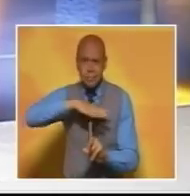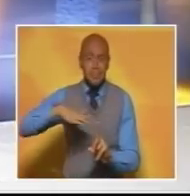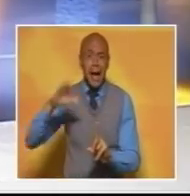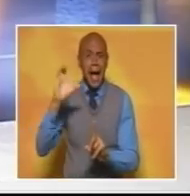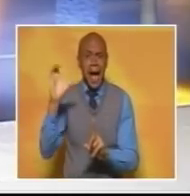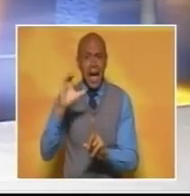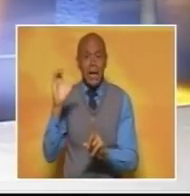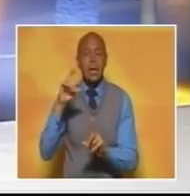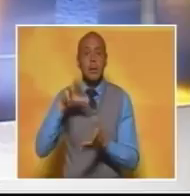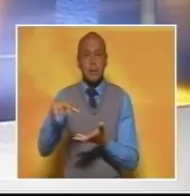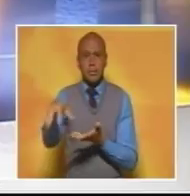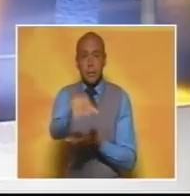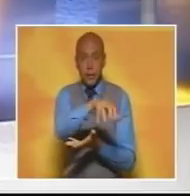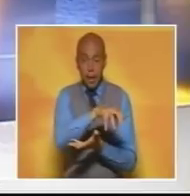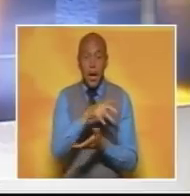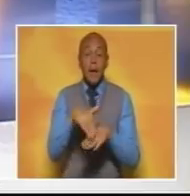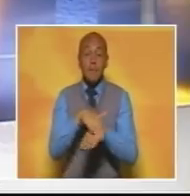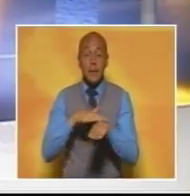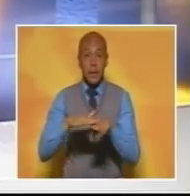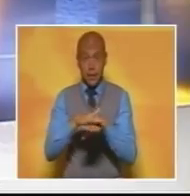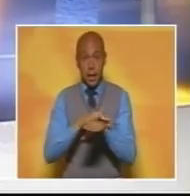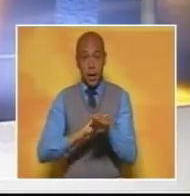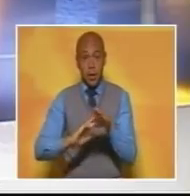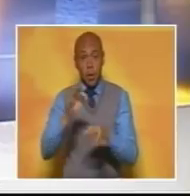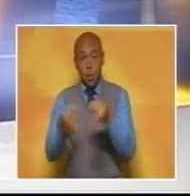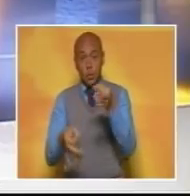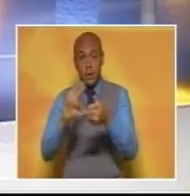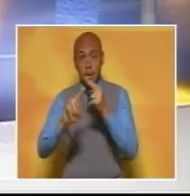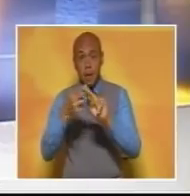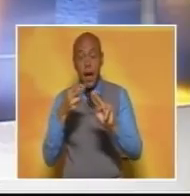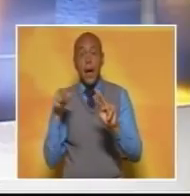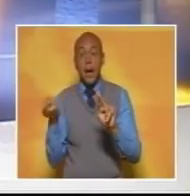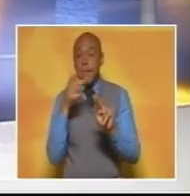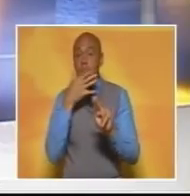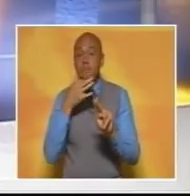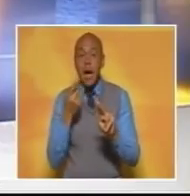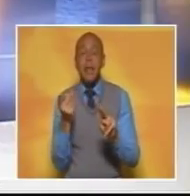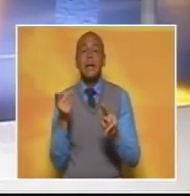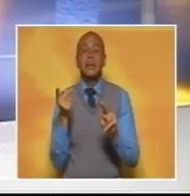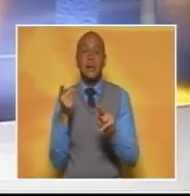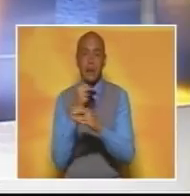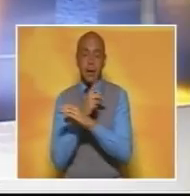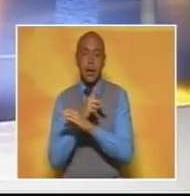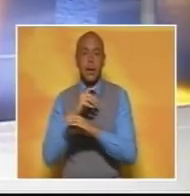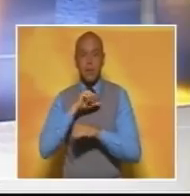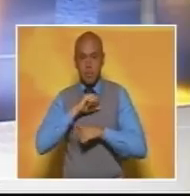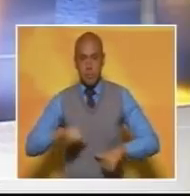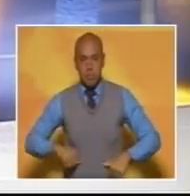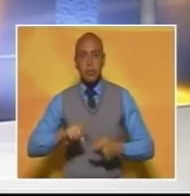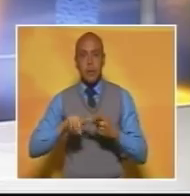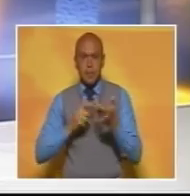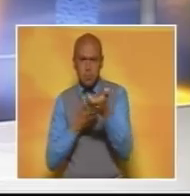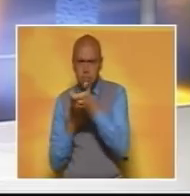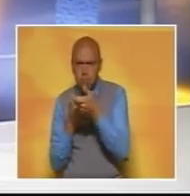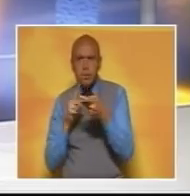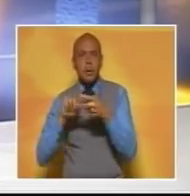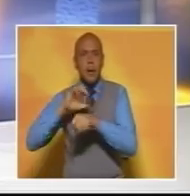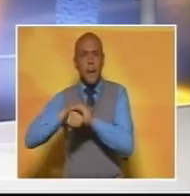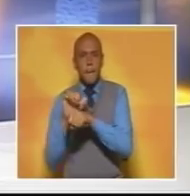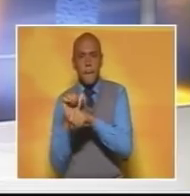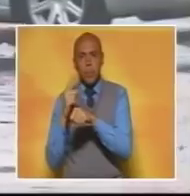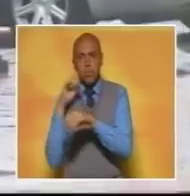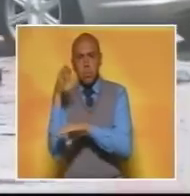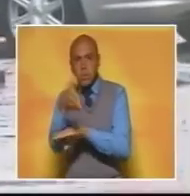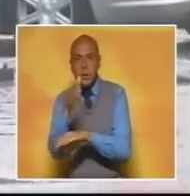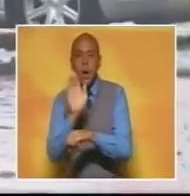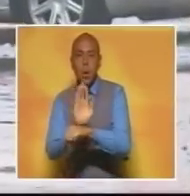Ministerio para Relaciones Interiores, Justicia y Paz informó sobre el despliegue de protección civil, bomberos y personal del Sistema Nacional de Gestión de Riesgo en la capital.